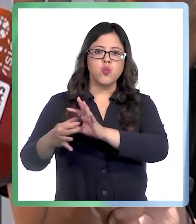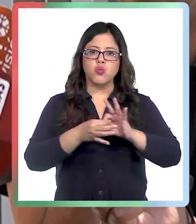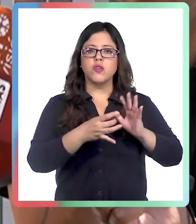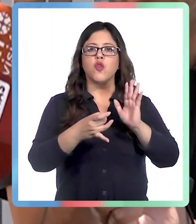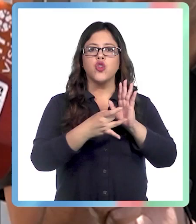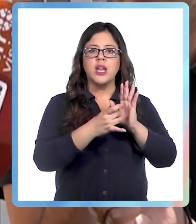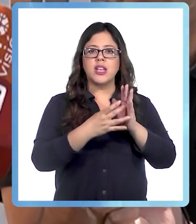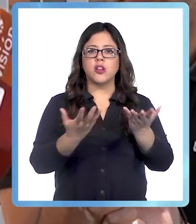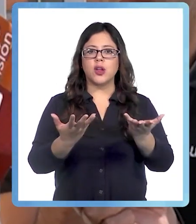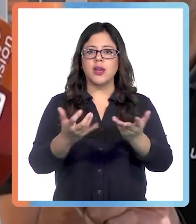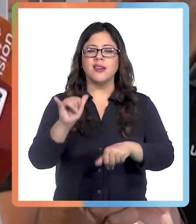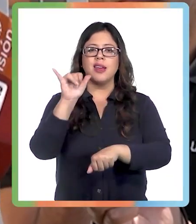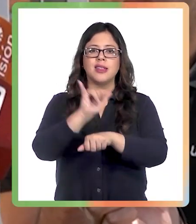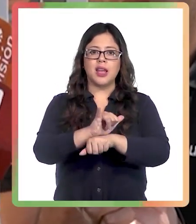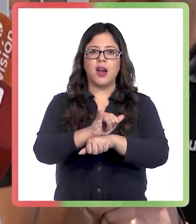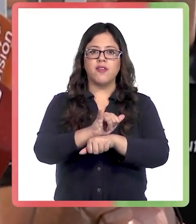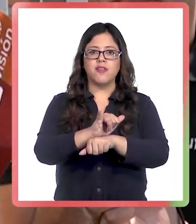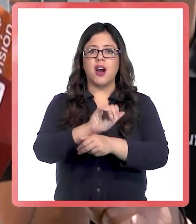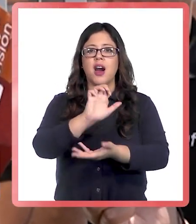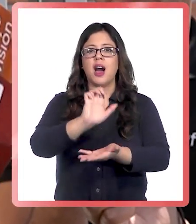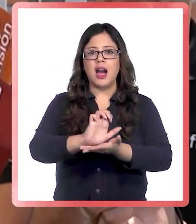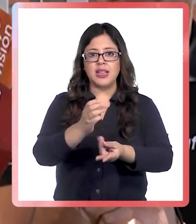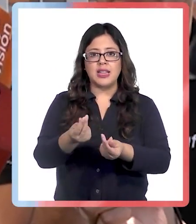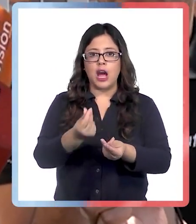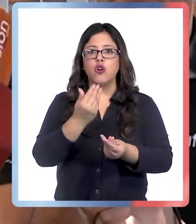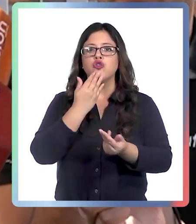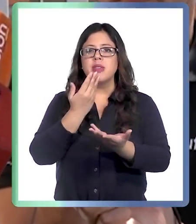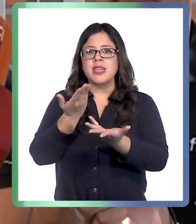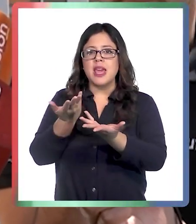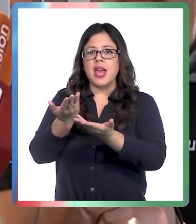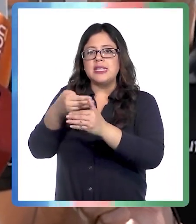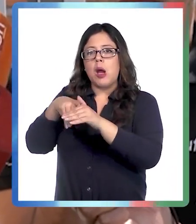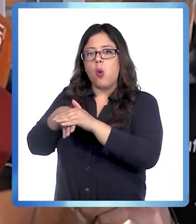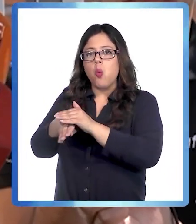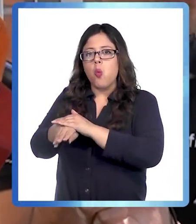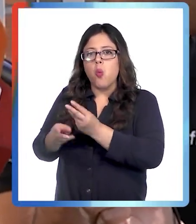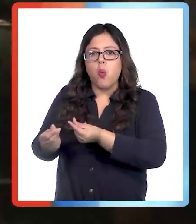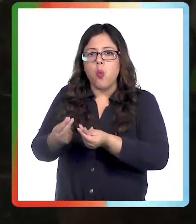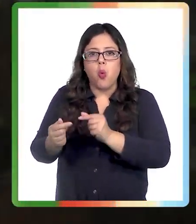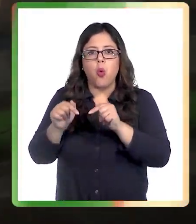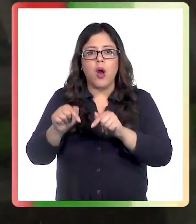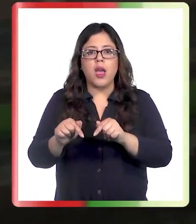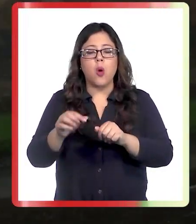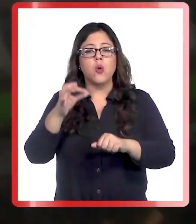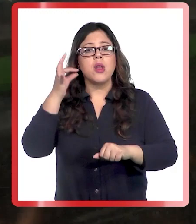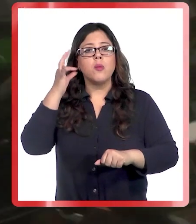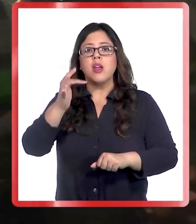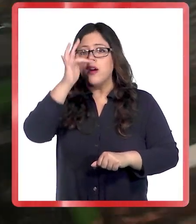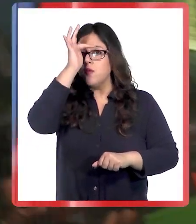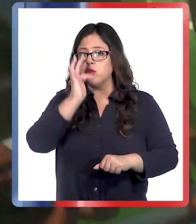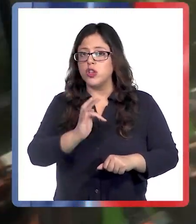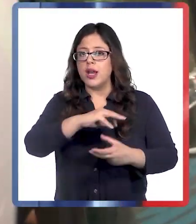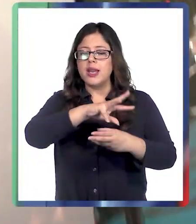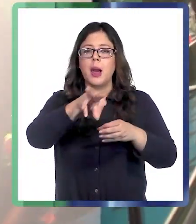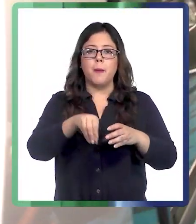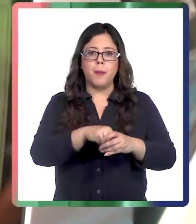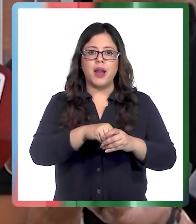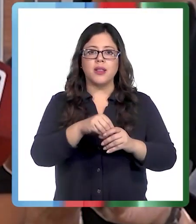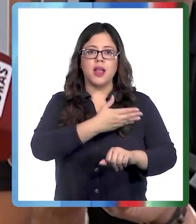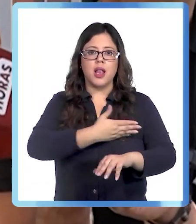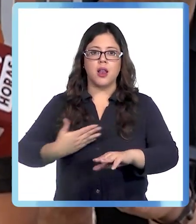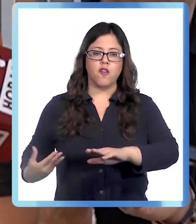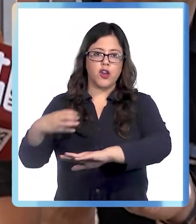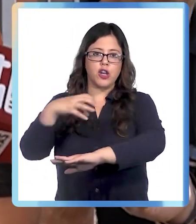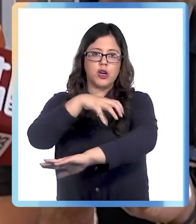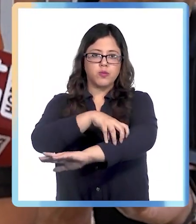al fisco y de cohecho. Se trata de una funcionaria de orden directivo del gobierno regional. Ella es una